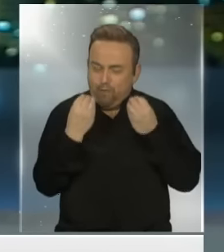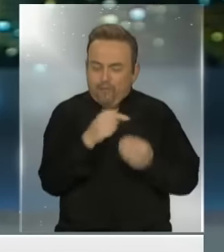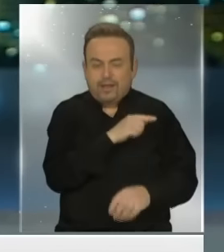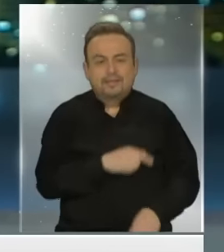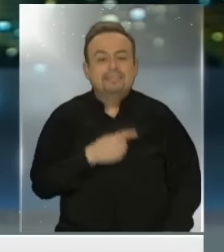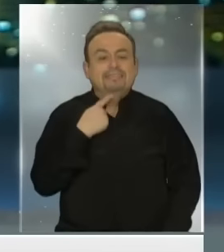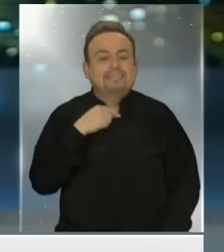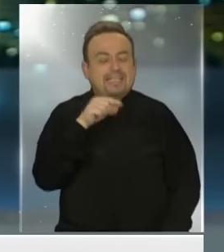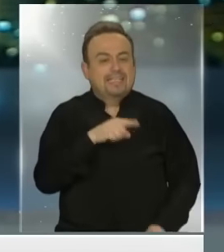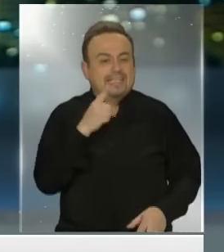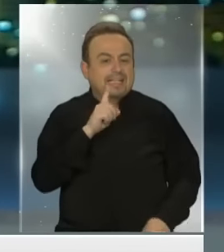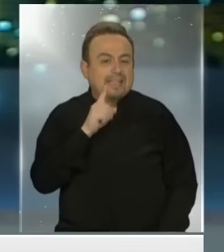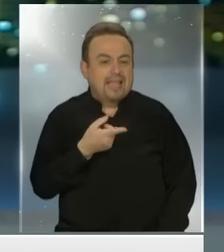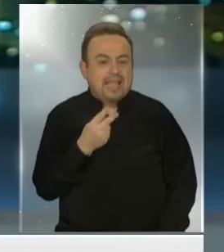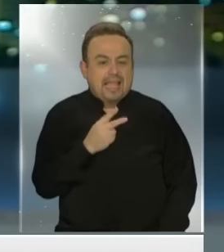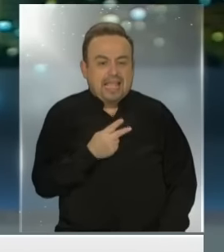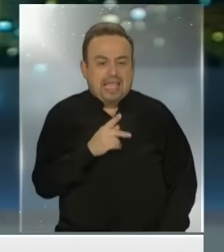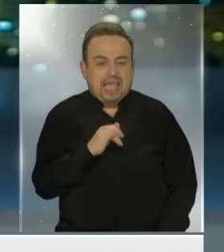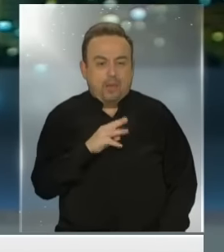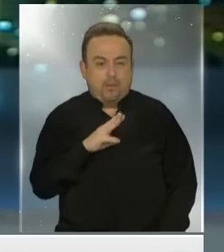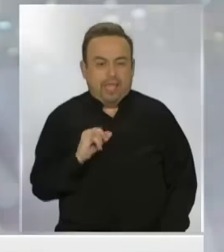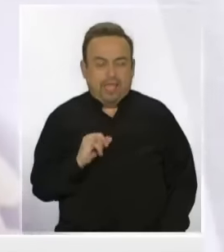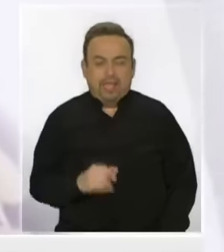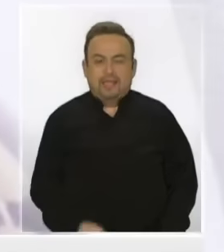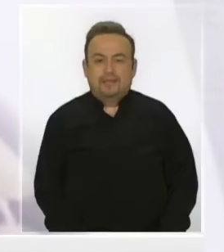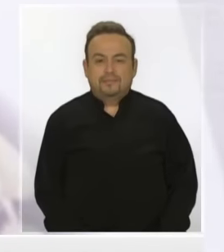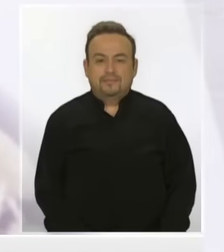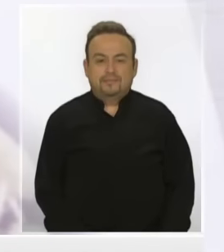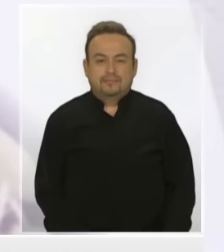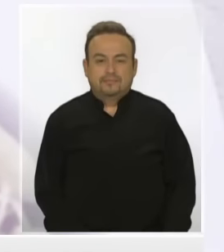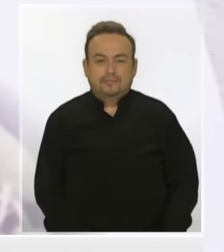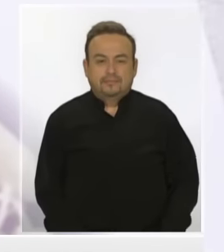muy interesante las propiedades del kiwi.